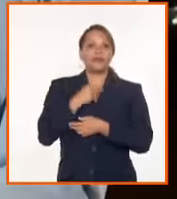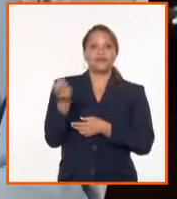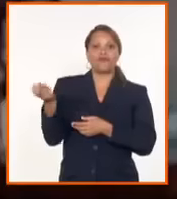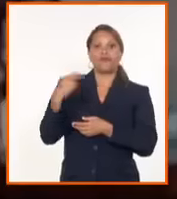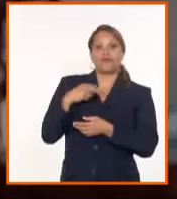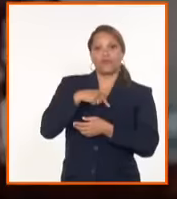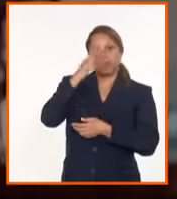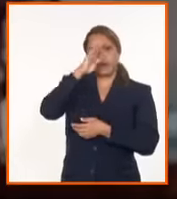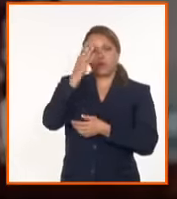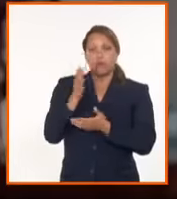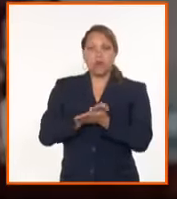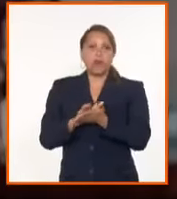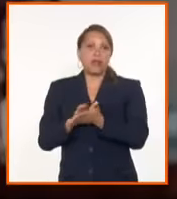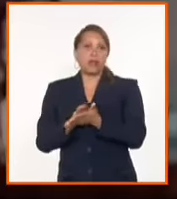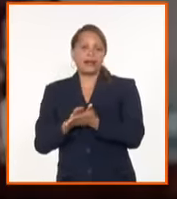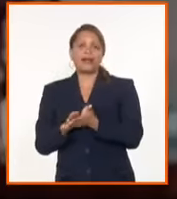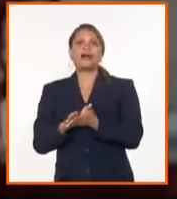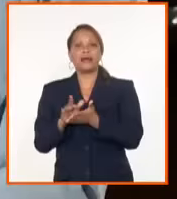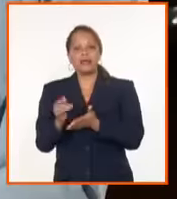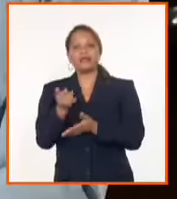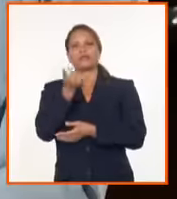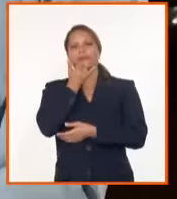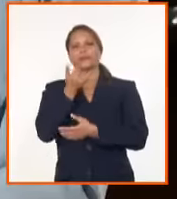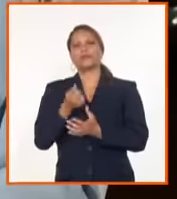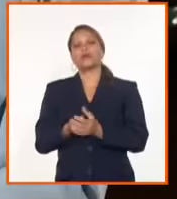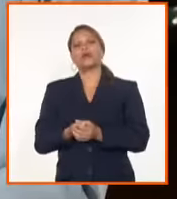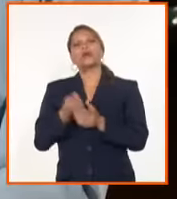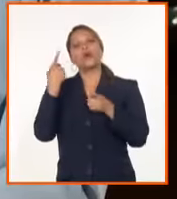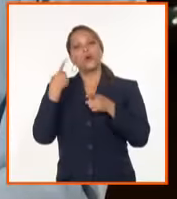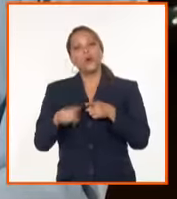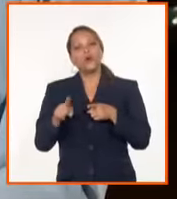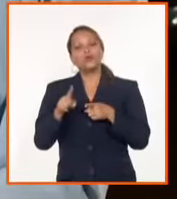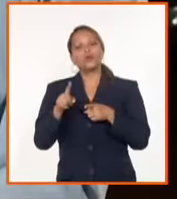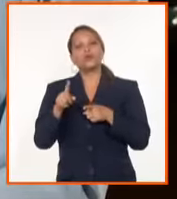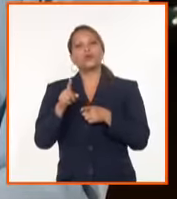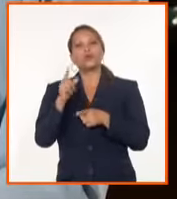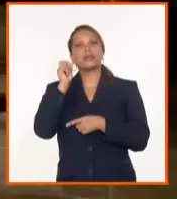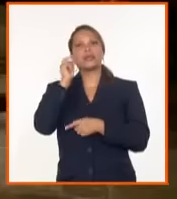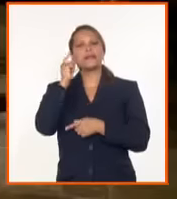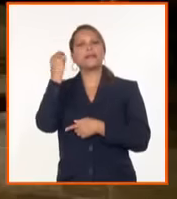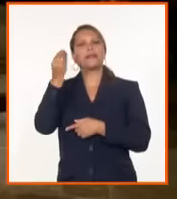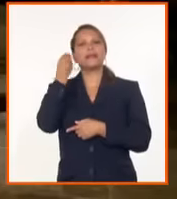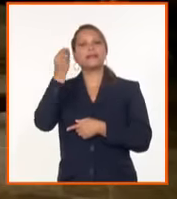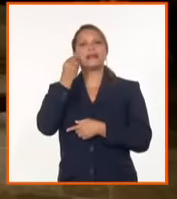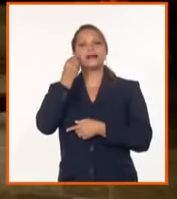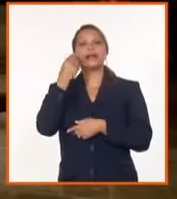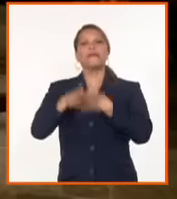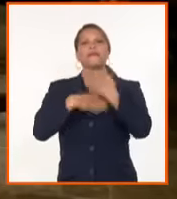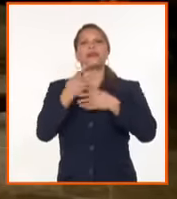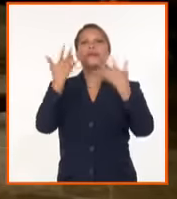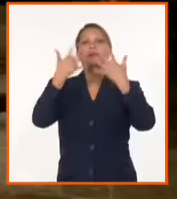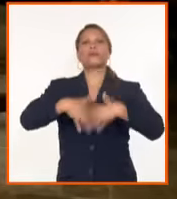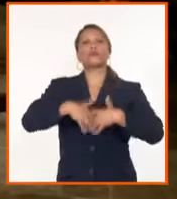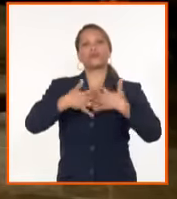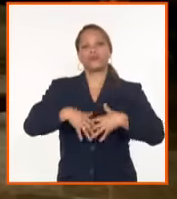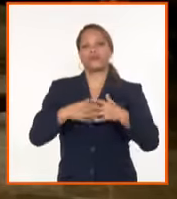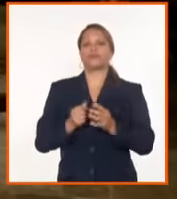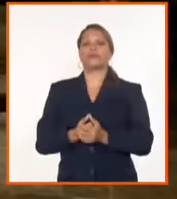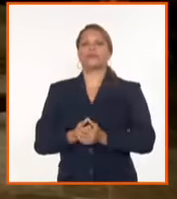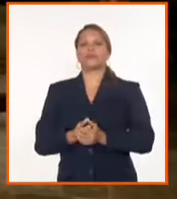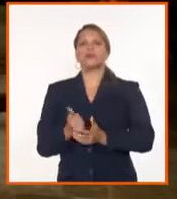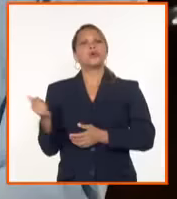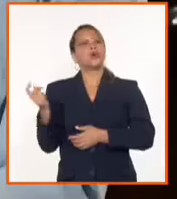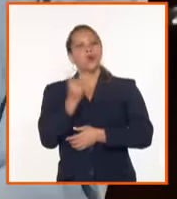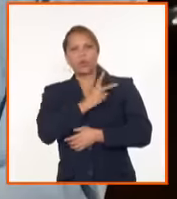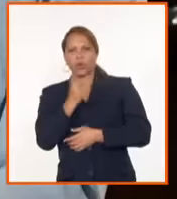crédito. Y otras personas han hecho la observación que el problema es de producción. Yo creo que los dos problemas están